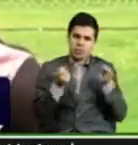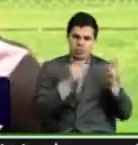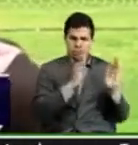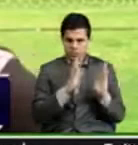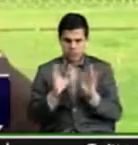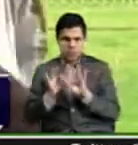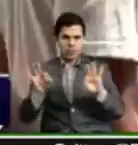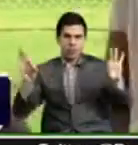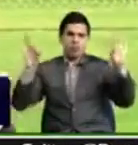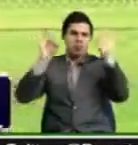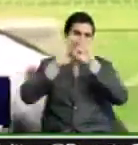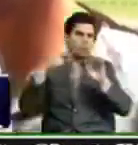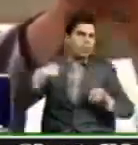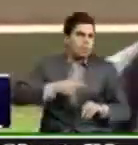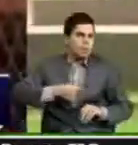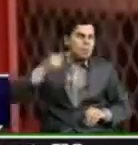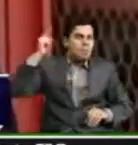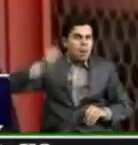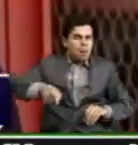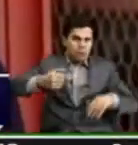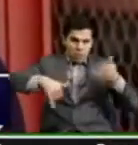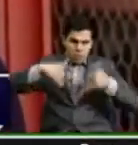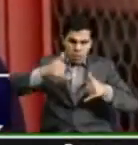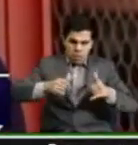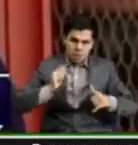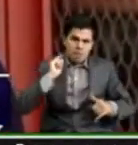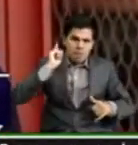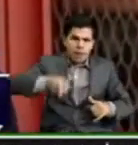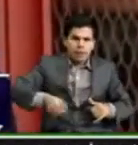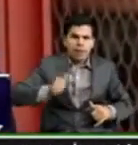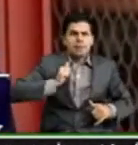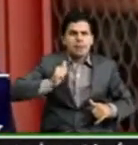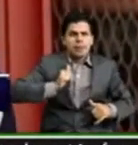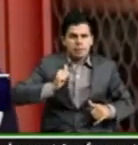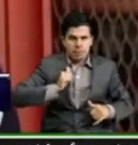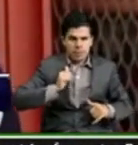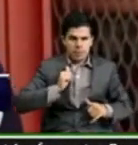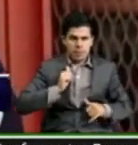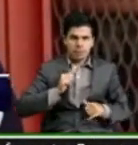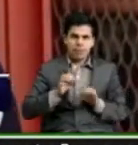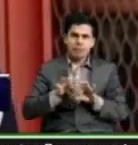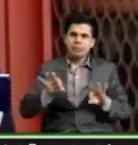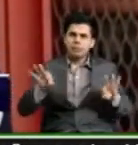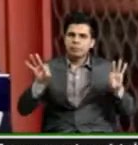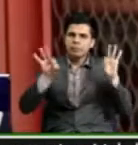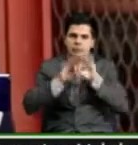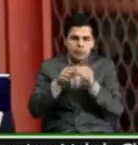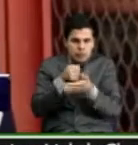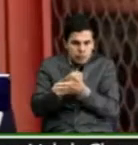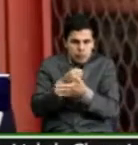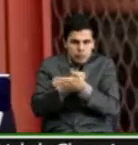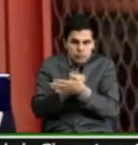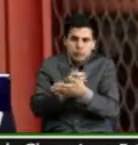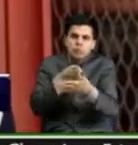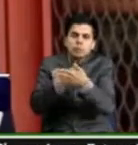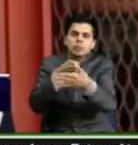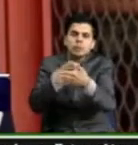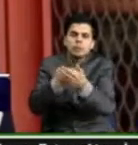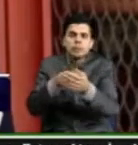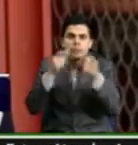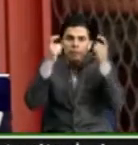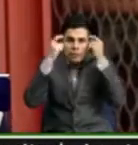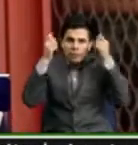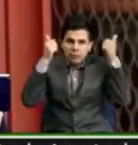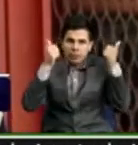y tratar de imponer nuestro juego que lo importante es por eso tenemos que intentar hacer la presión lo más inteligente posible tampoco irá a regalar